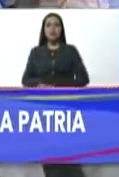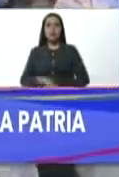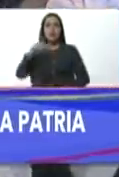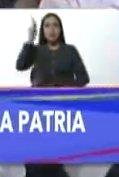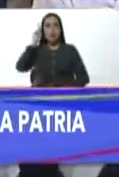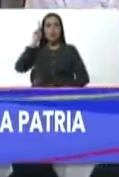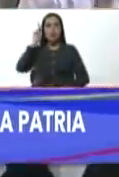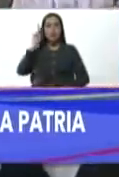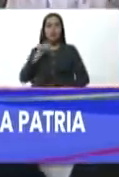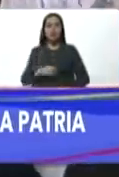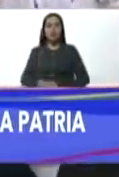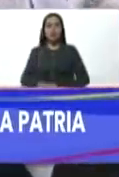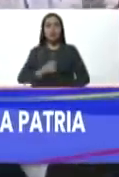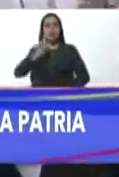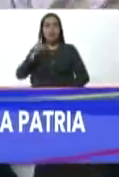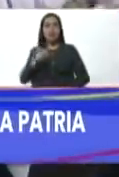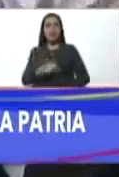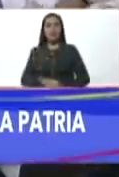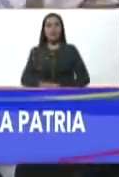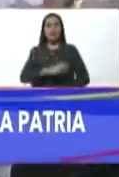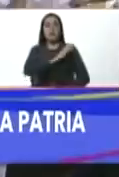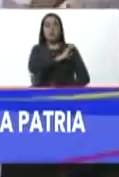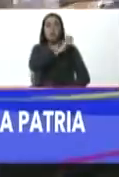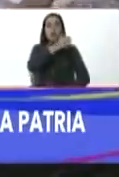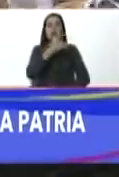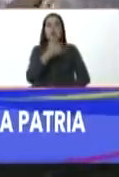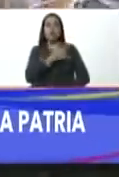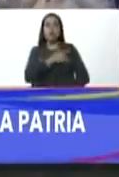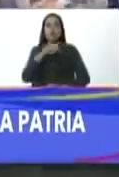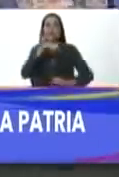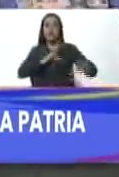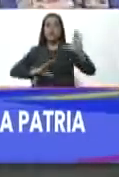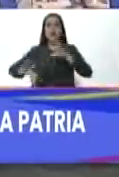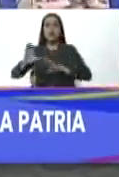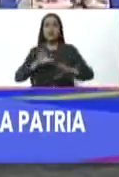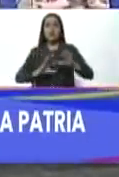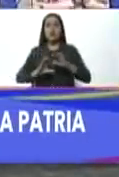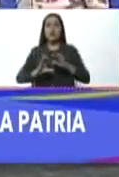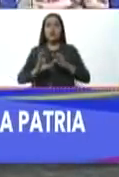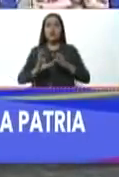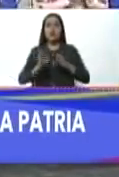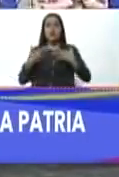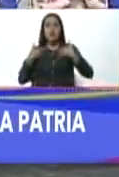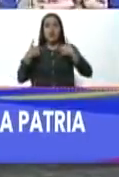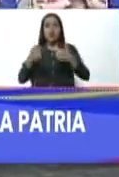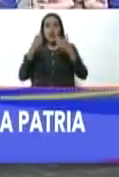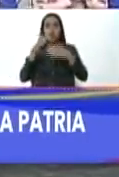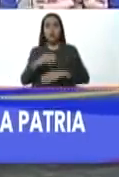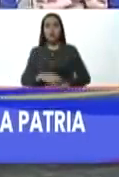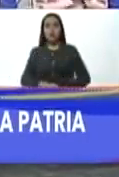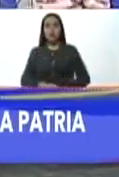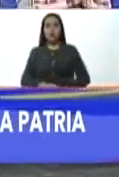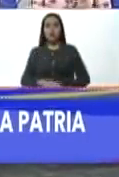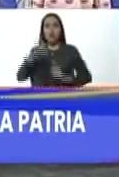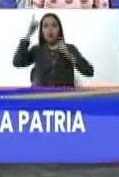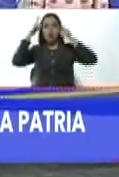profesor, rector, además, de la Universidad de las Ciencias de la Salud, Hugo Rafael Chávez Frías.